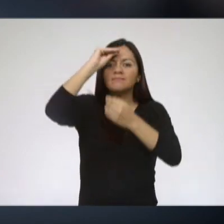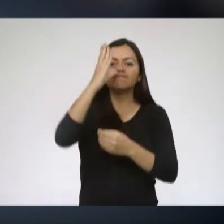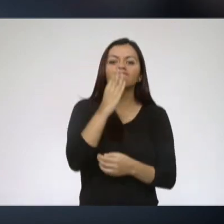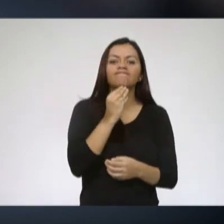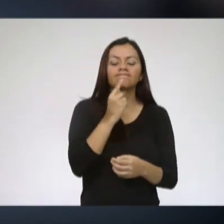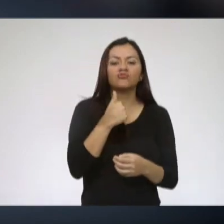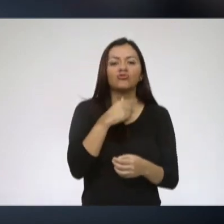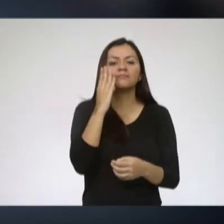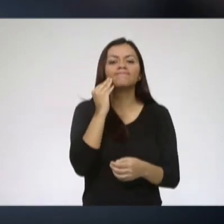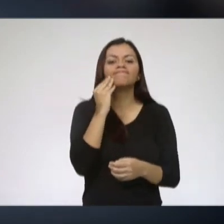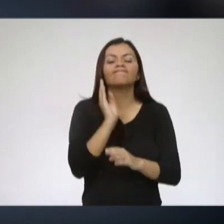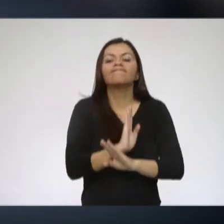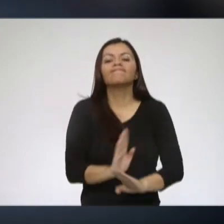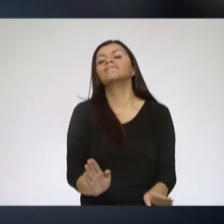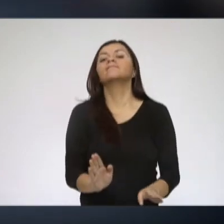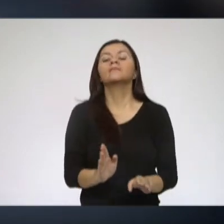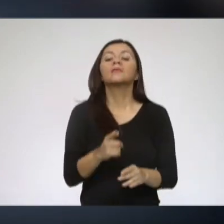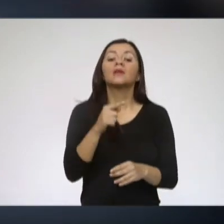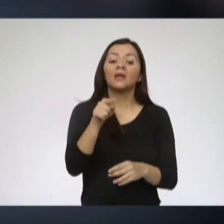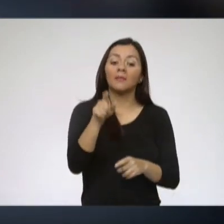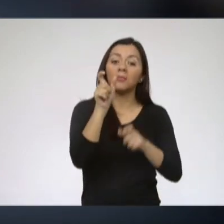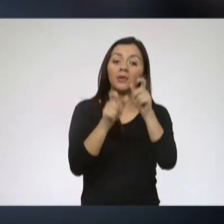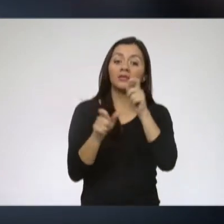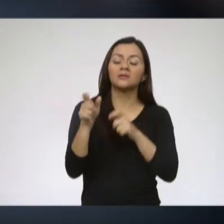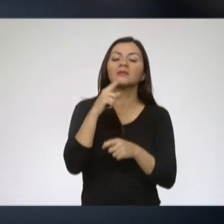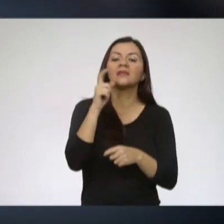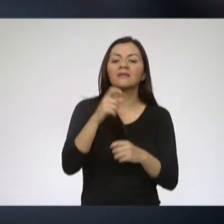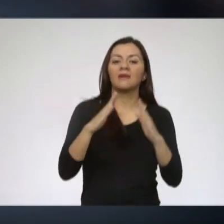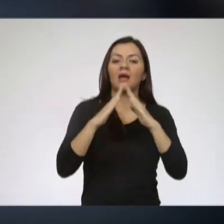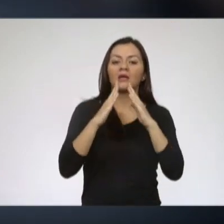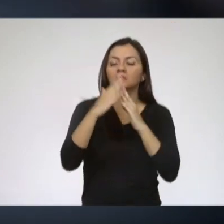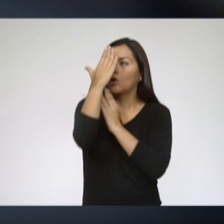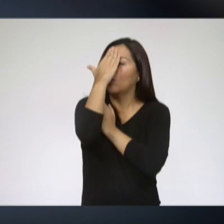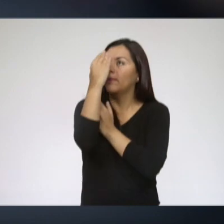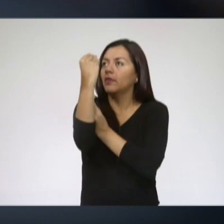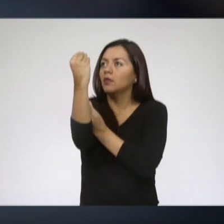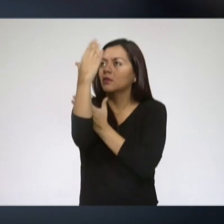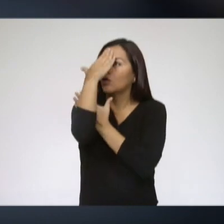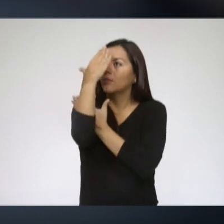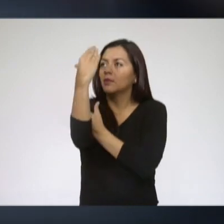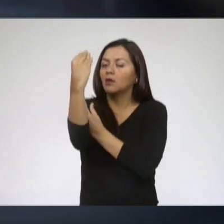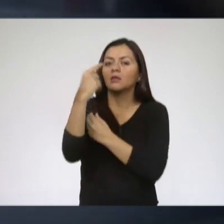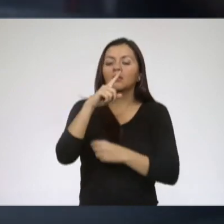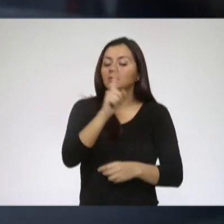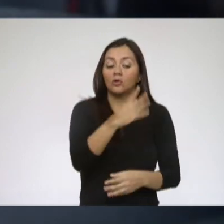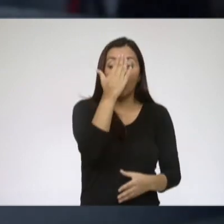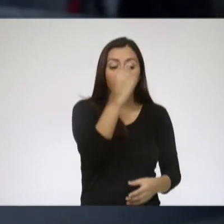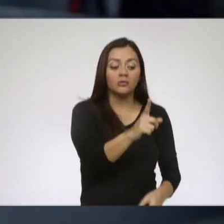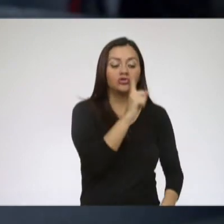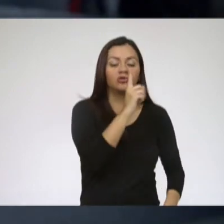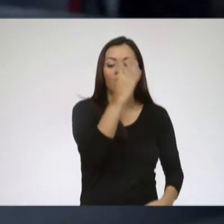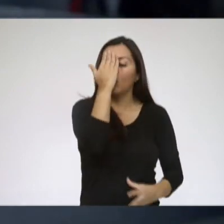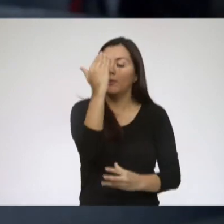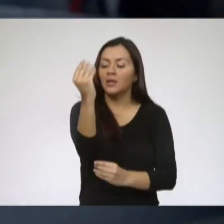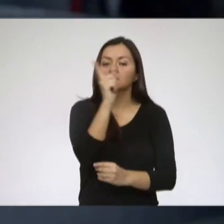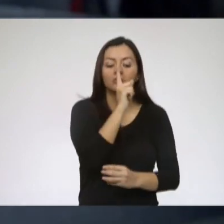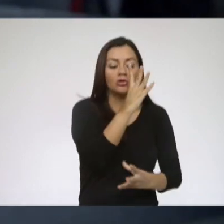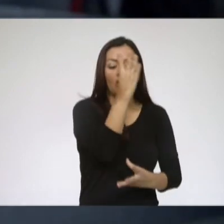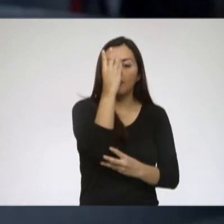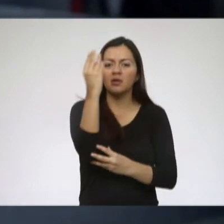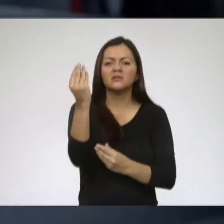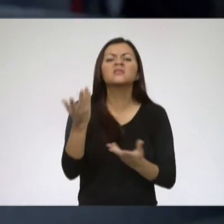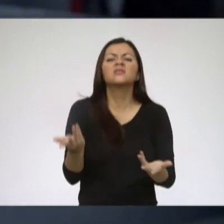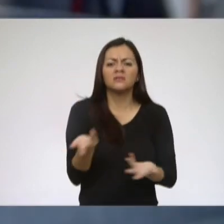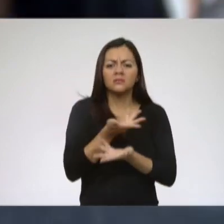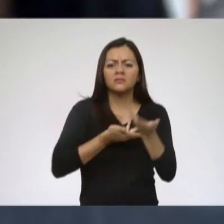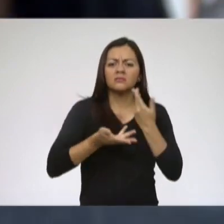caso, piensan que debemos ser obedientes súbditos y nada más. No, no tenemos ni voz, ni voto, ni tenemos ninguna función de